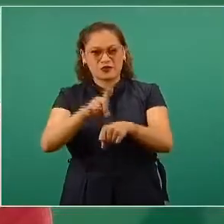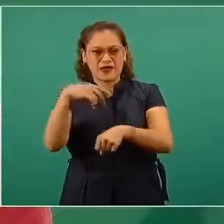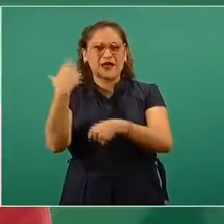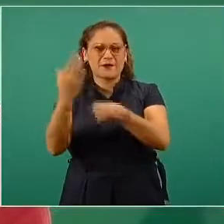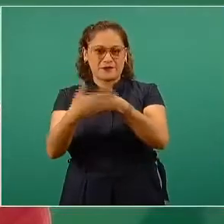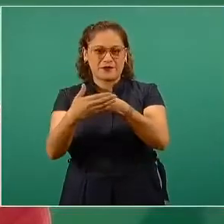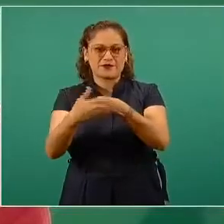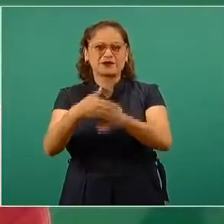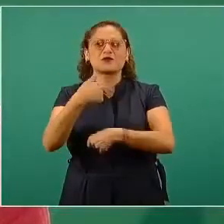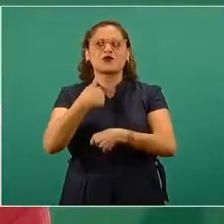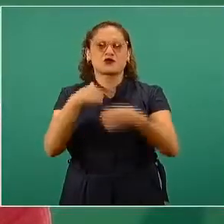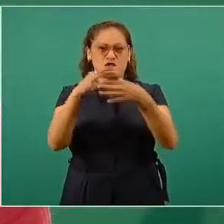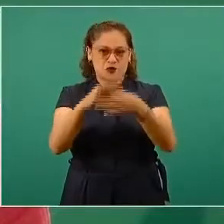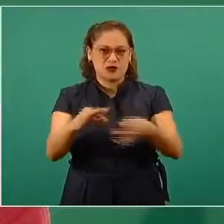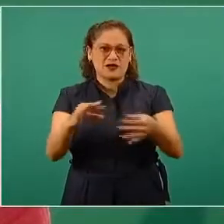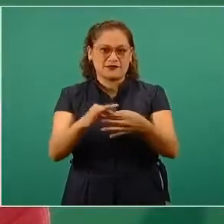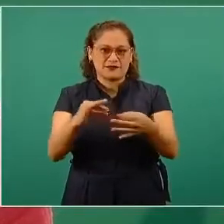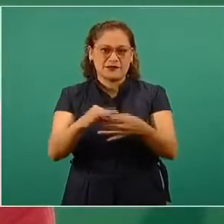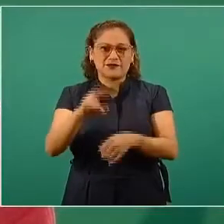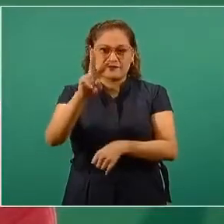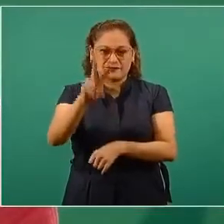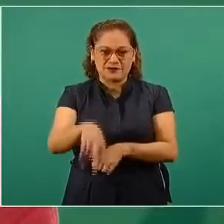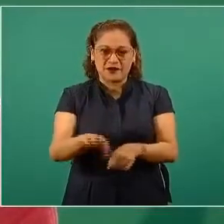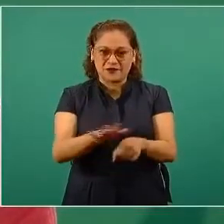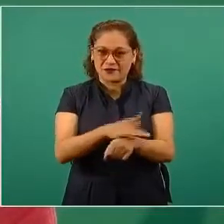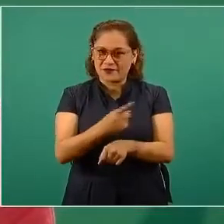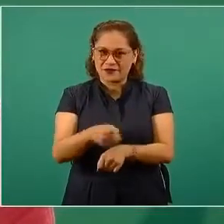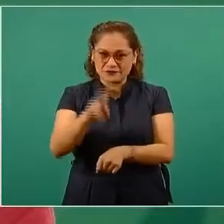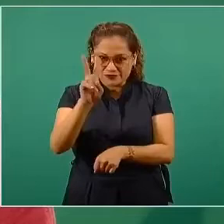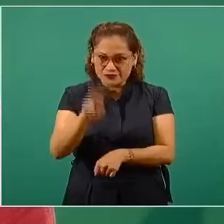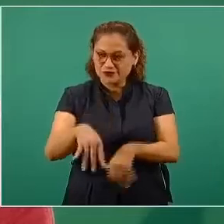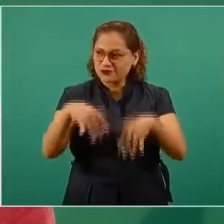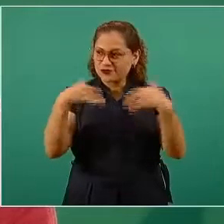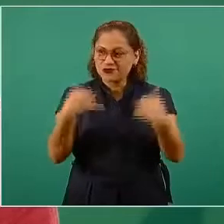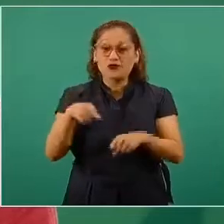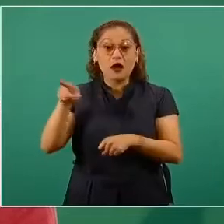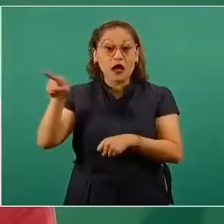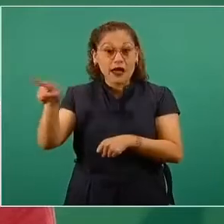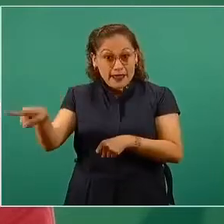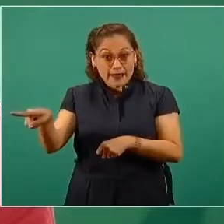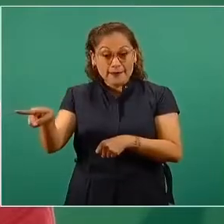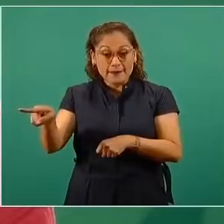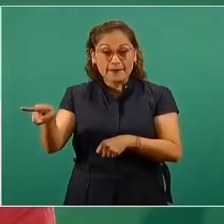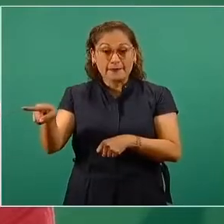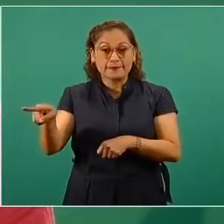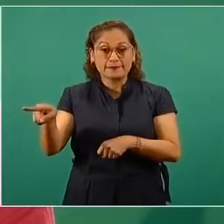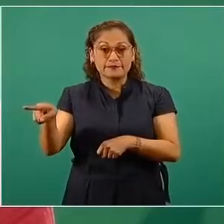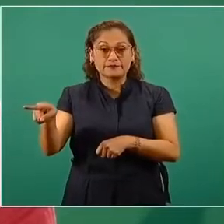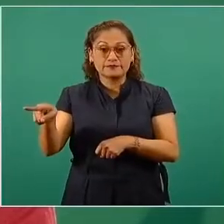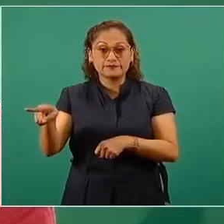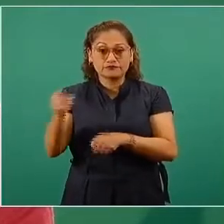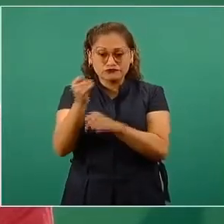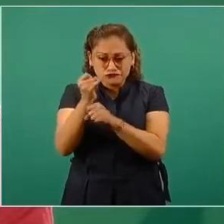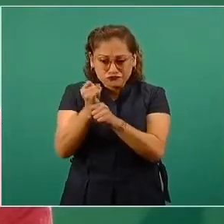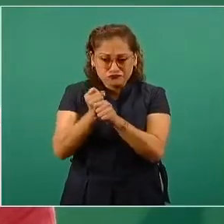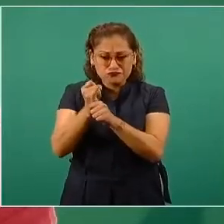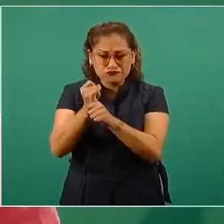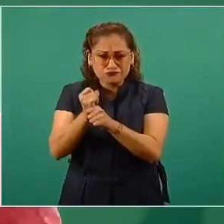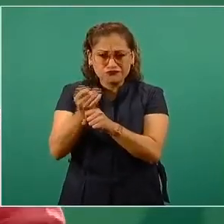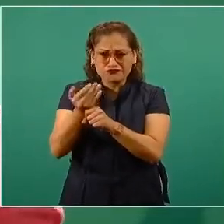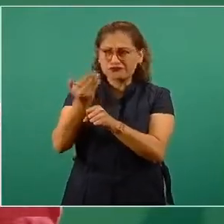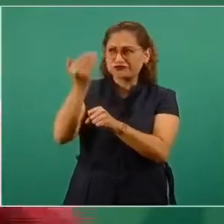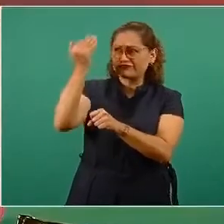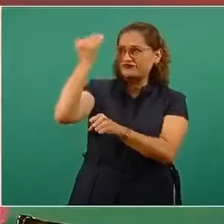el sentido metafórico de esto, tiene un sentido muy real. Se metió a revisar rezagos de años que